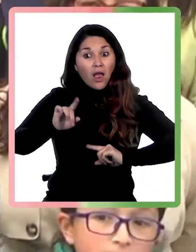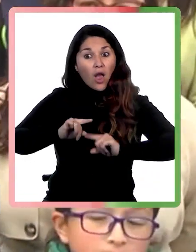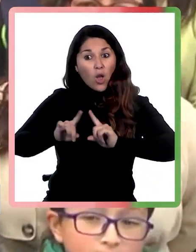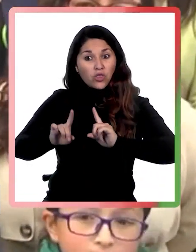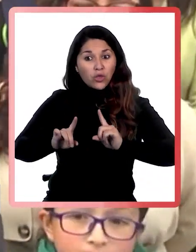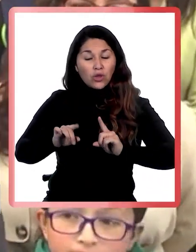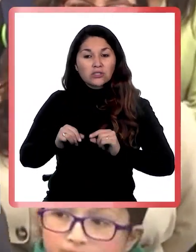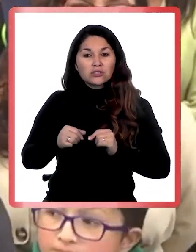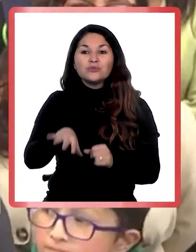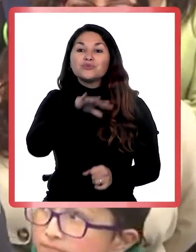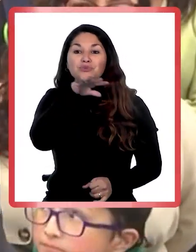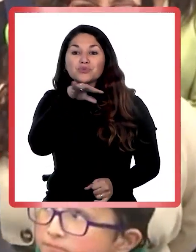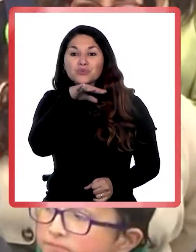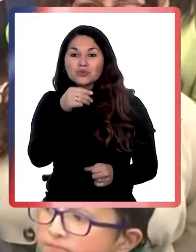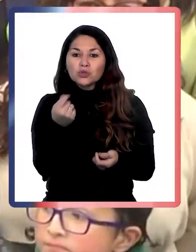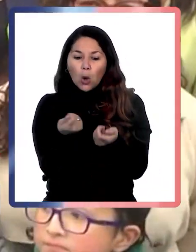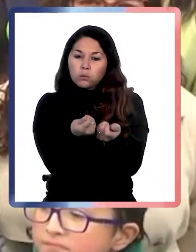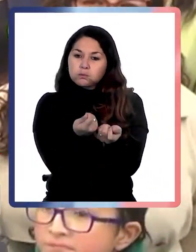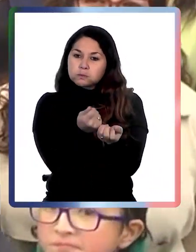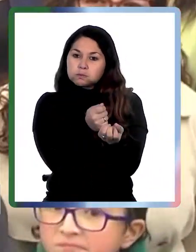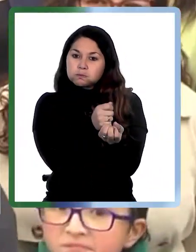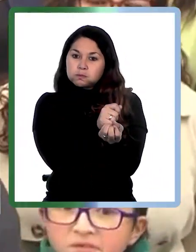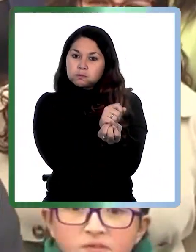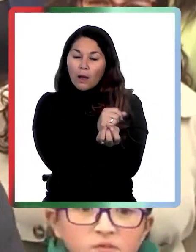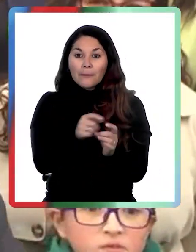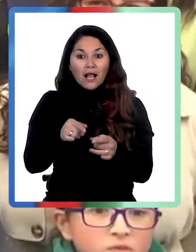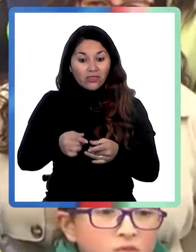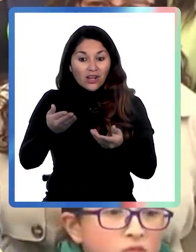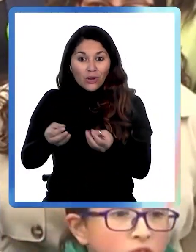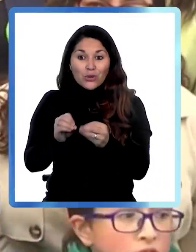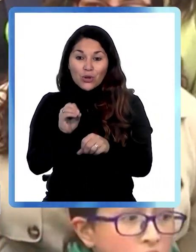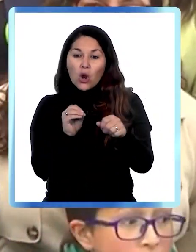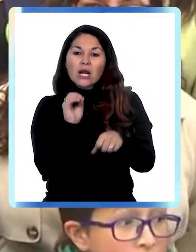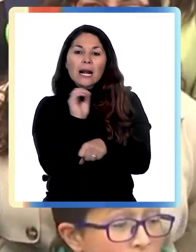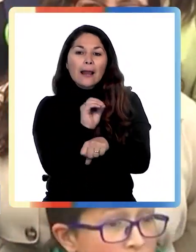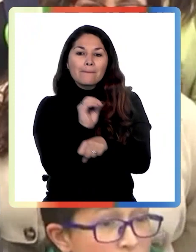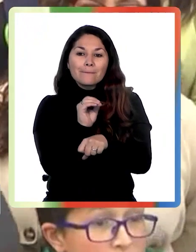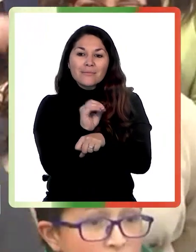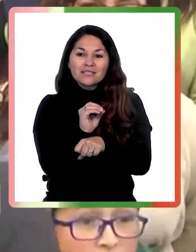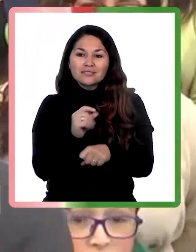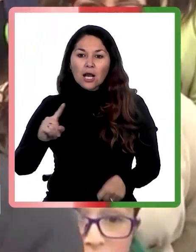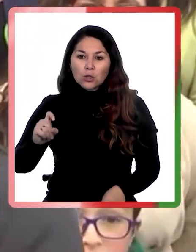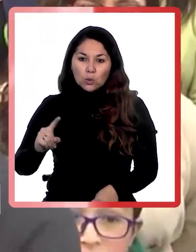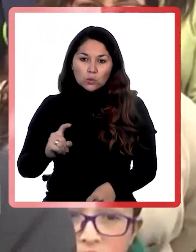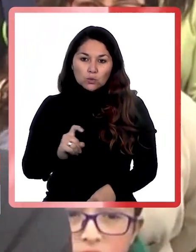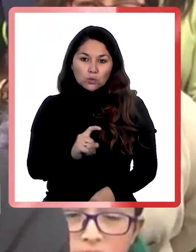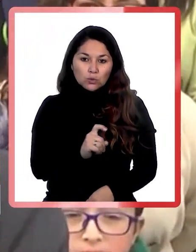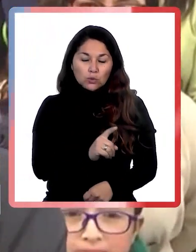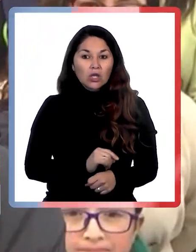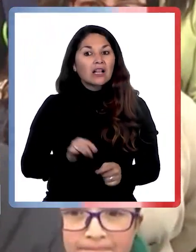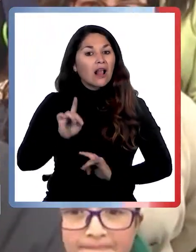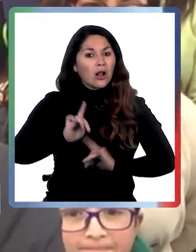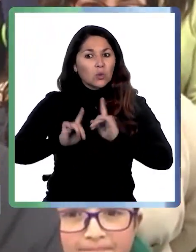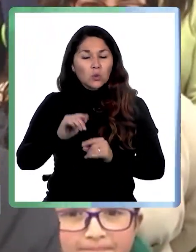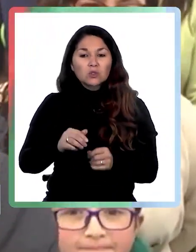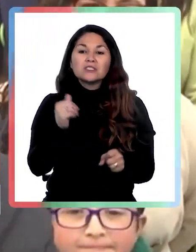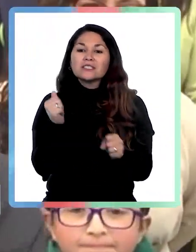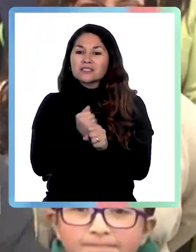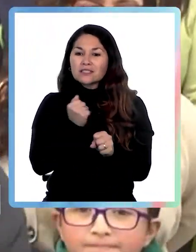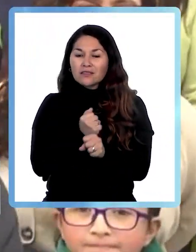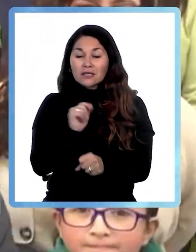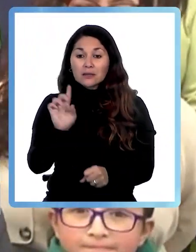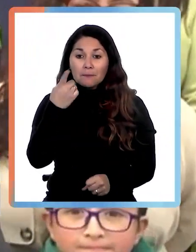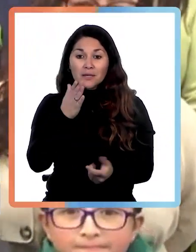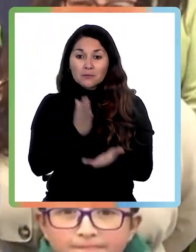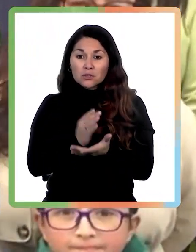eh el residuo de las cáscaras de las cocinas ellos le van a dar comida a las lombrices tenemos estudiantes que van asisten la taller desde primero básico